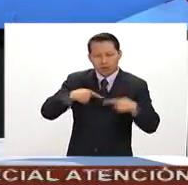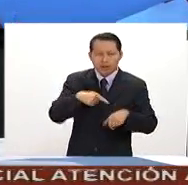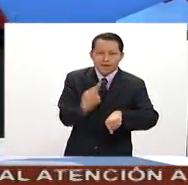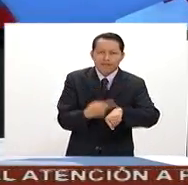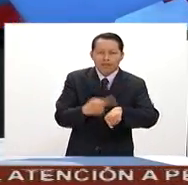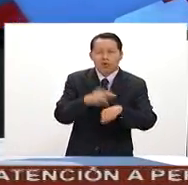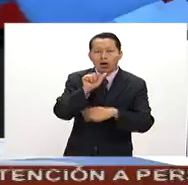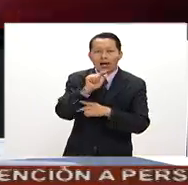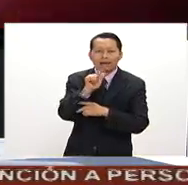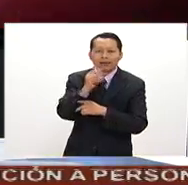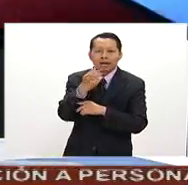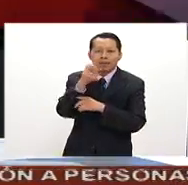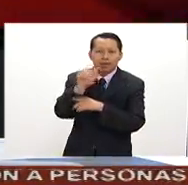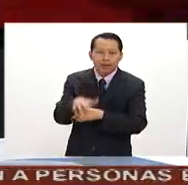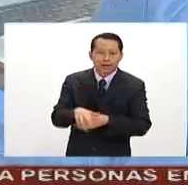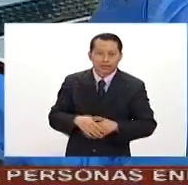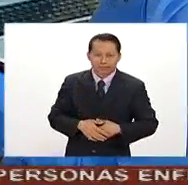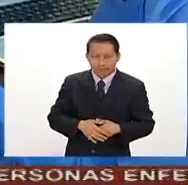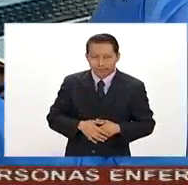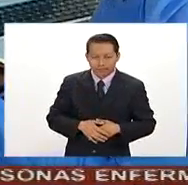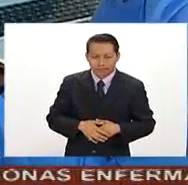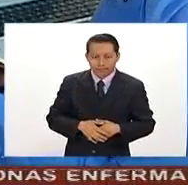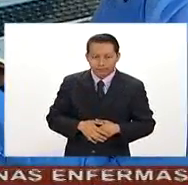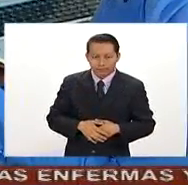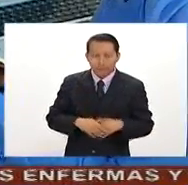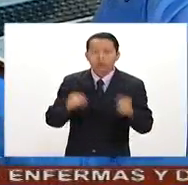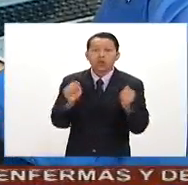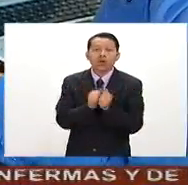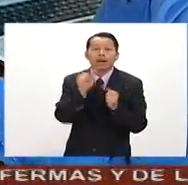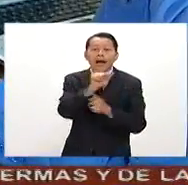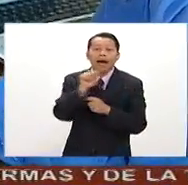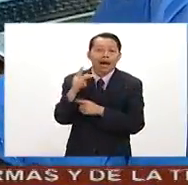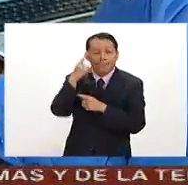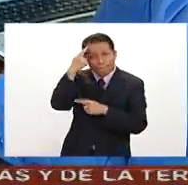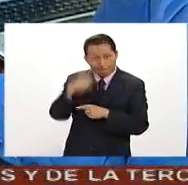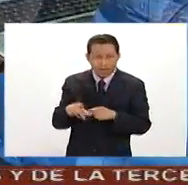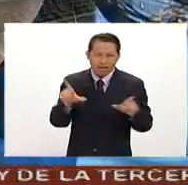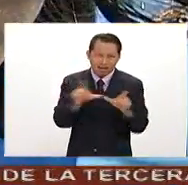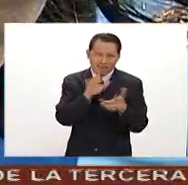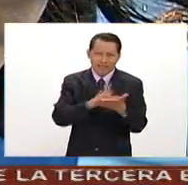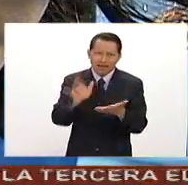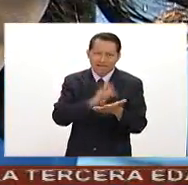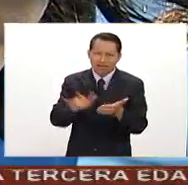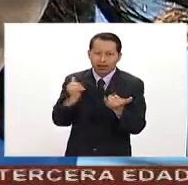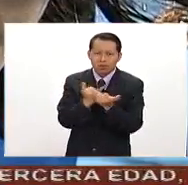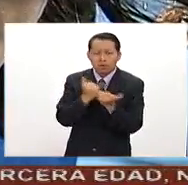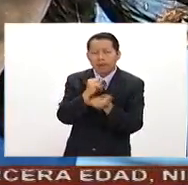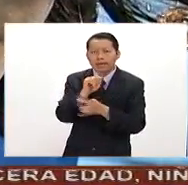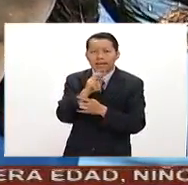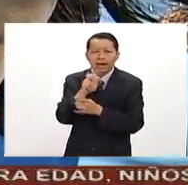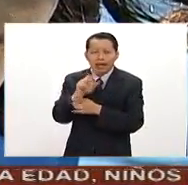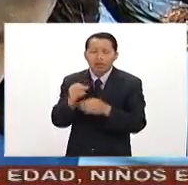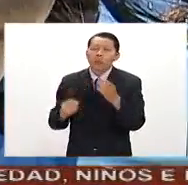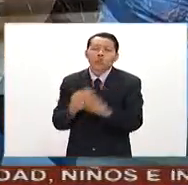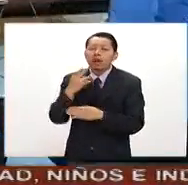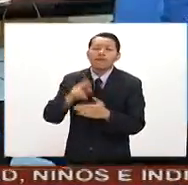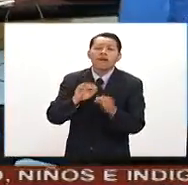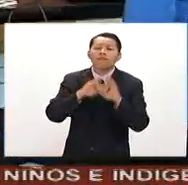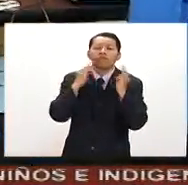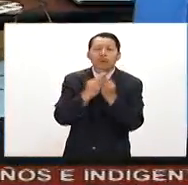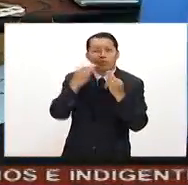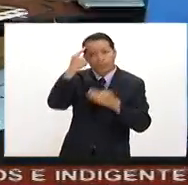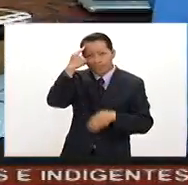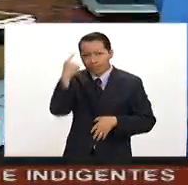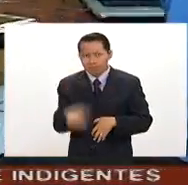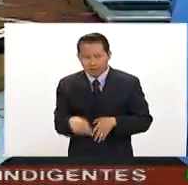que padecen Alzheimer. Con una aplicación para tabletas electrónicas, Iraíz ofrece una nueva alternativa para el